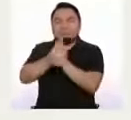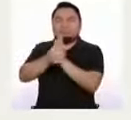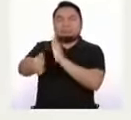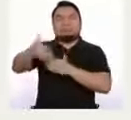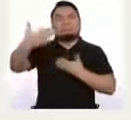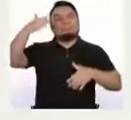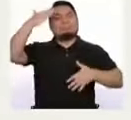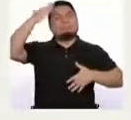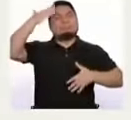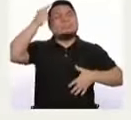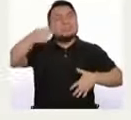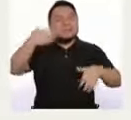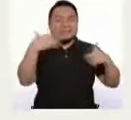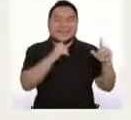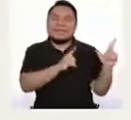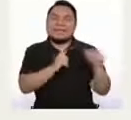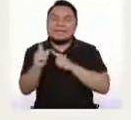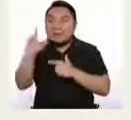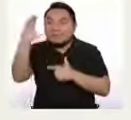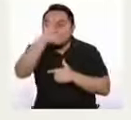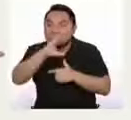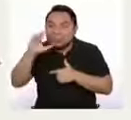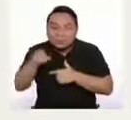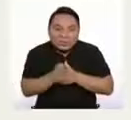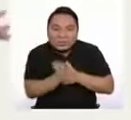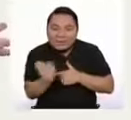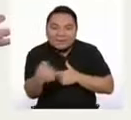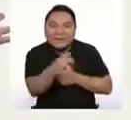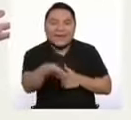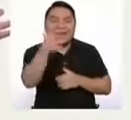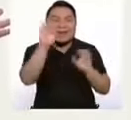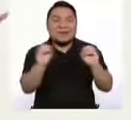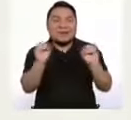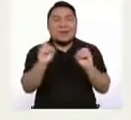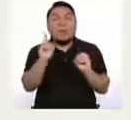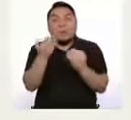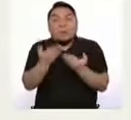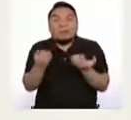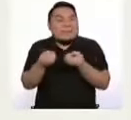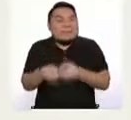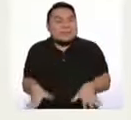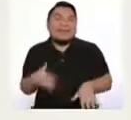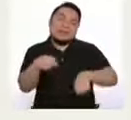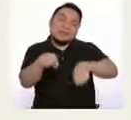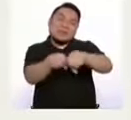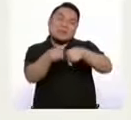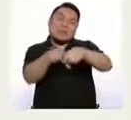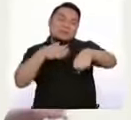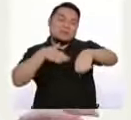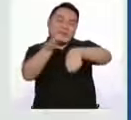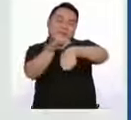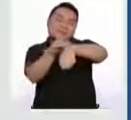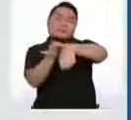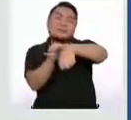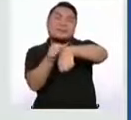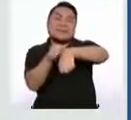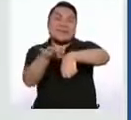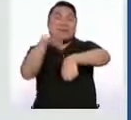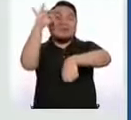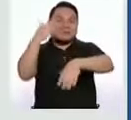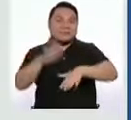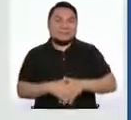aventurarnos en la búsqueda de un tesoro. O también de un objeto perdido. Como mi pulsera. Aquí